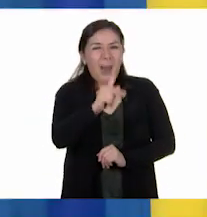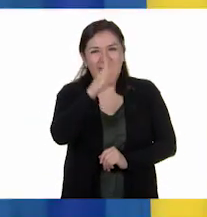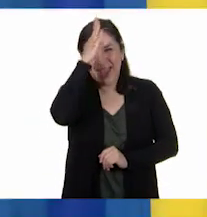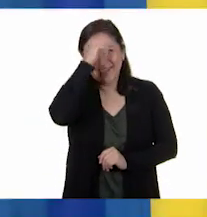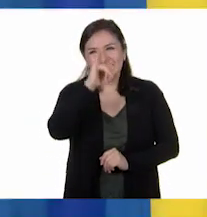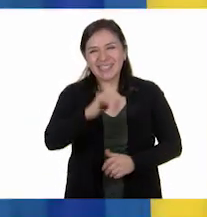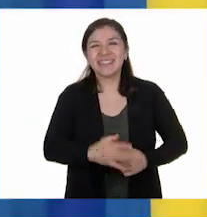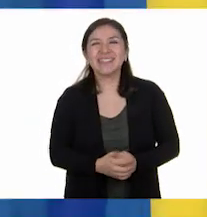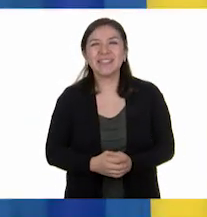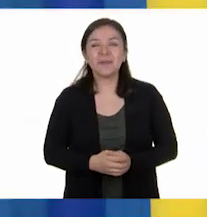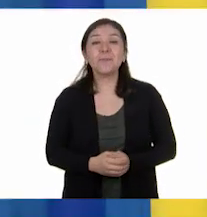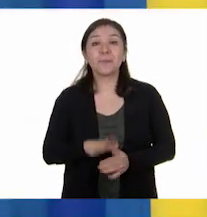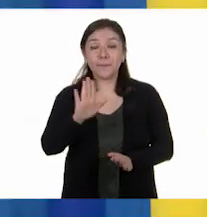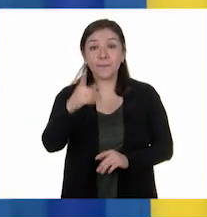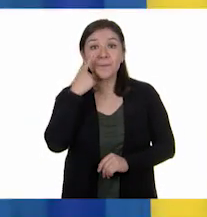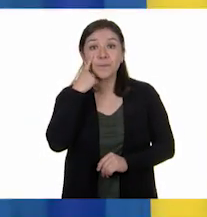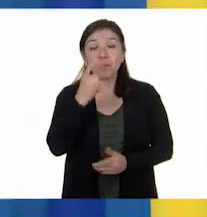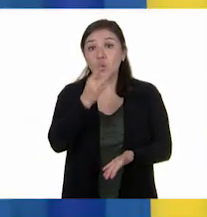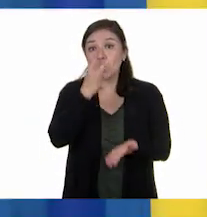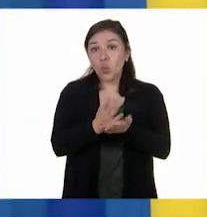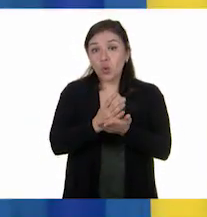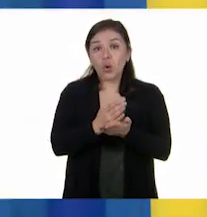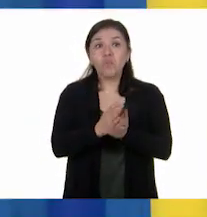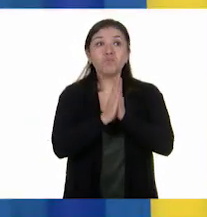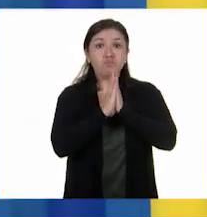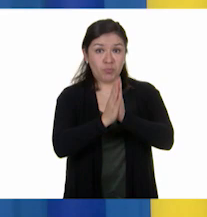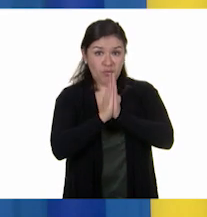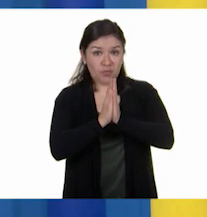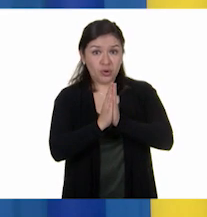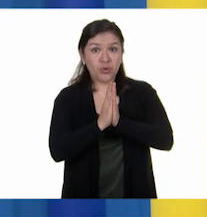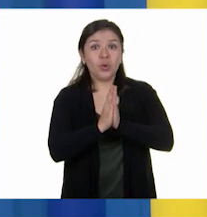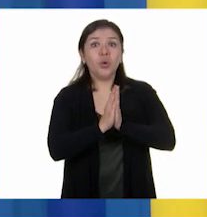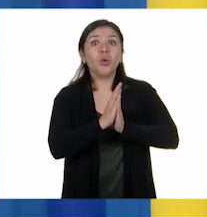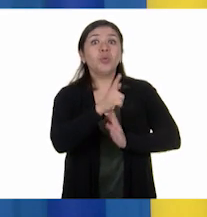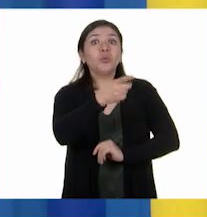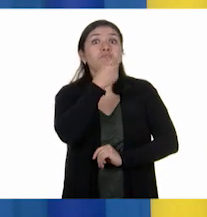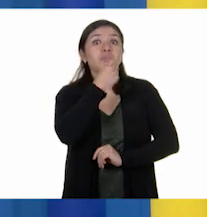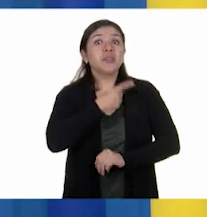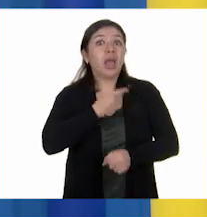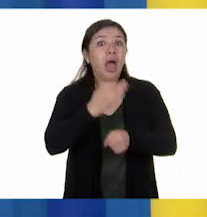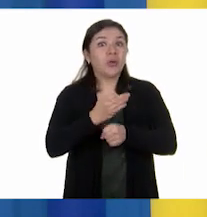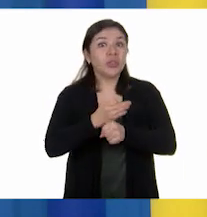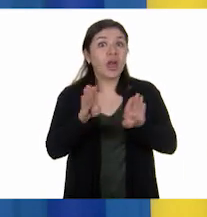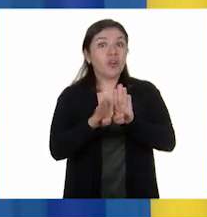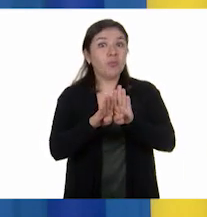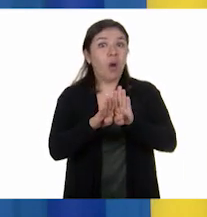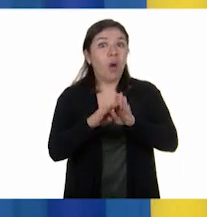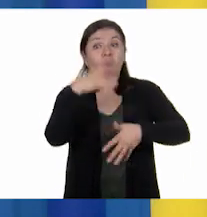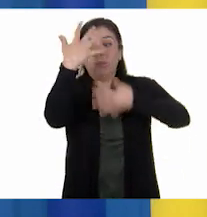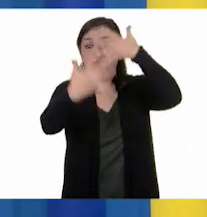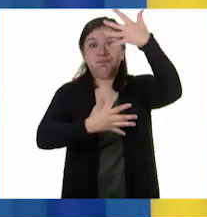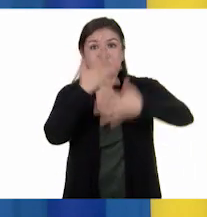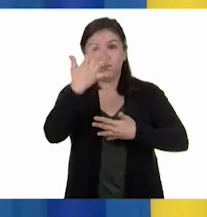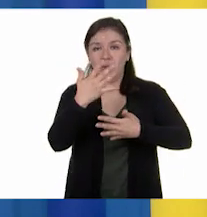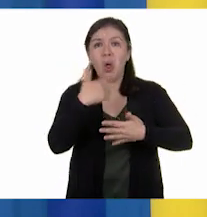Gaby. Entonces, lo único que te pido es que no me vayas a armar un pancho si no las enumero, las